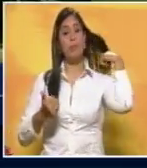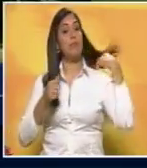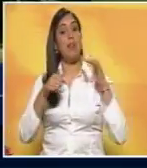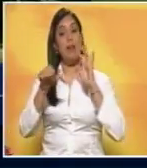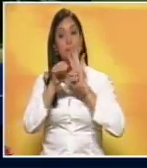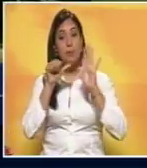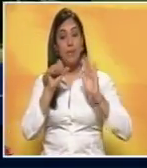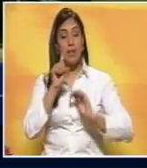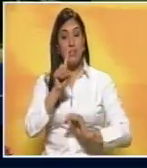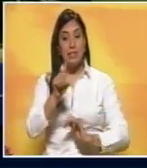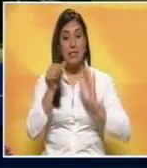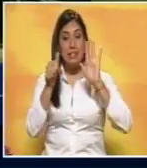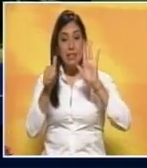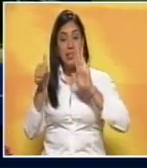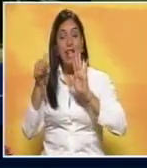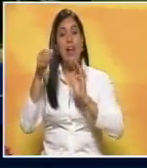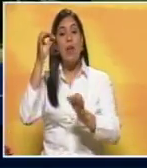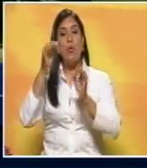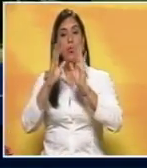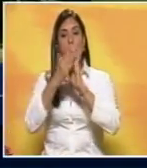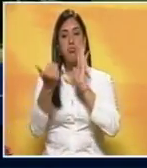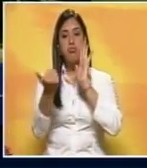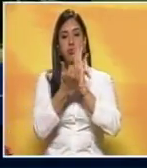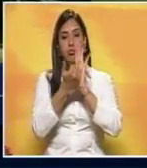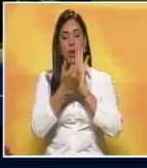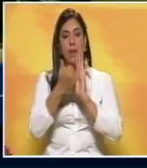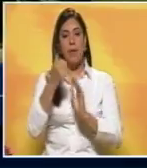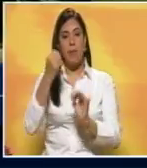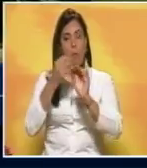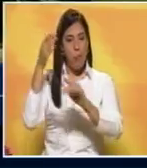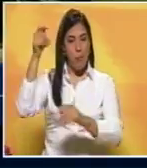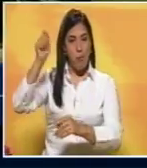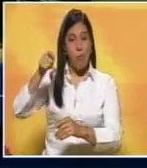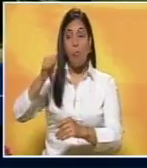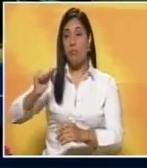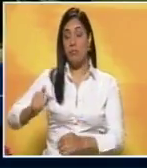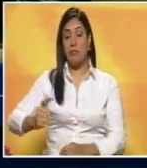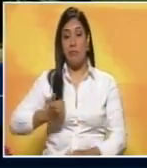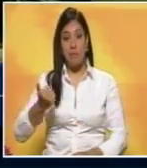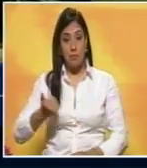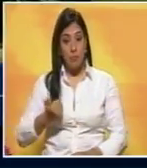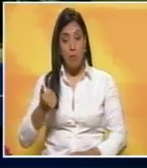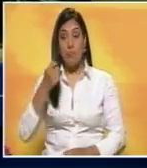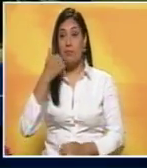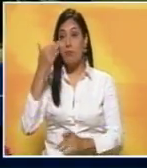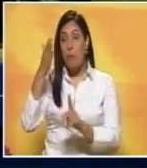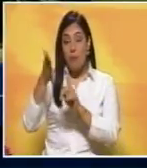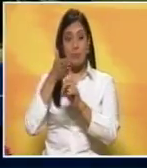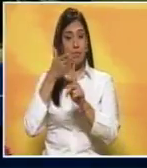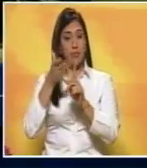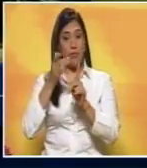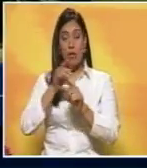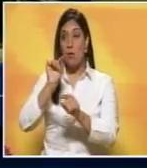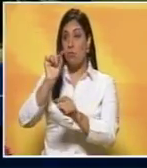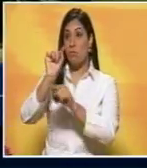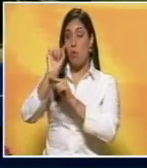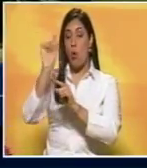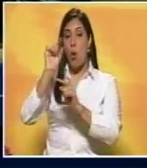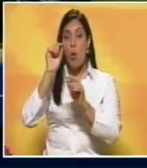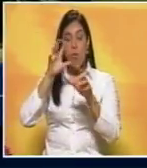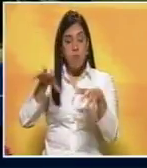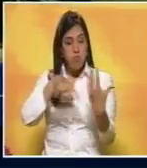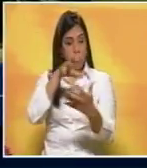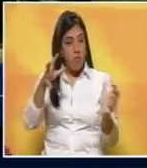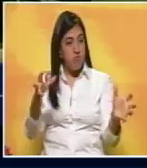Artículo 166 del Código Penal, Bonsai de Hitler. Cualquiera que, por medio de violencias, amenazas o